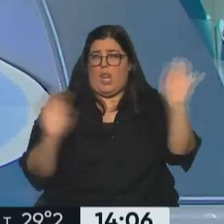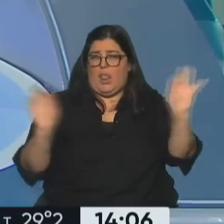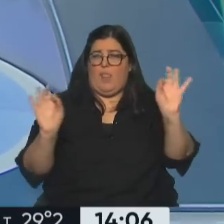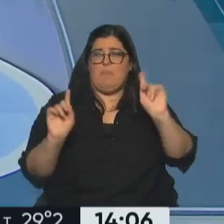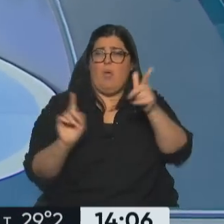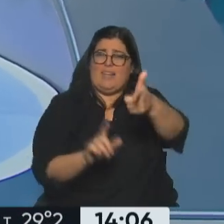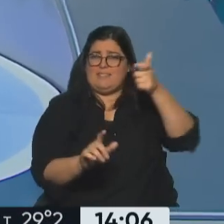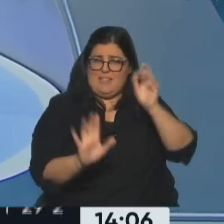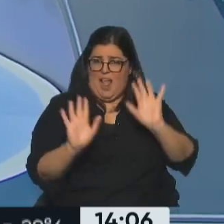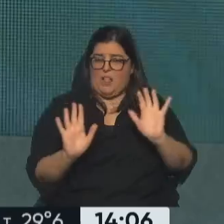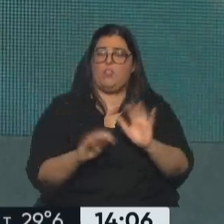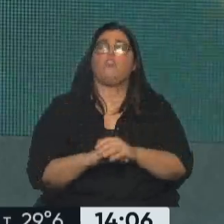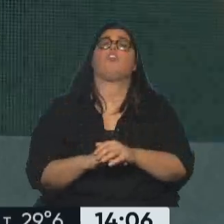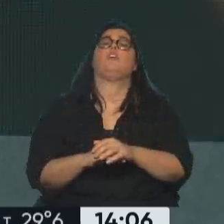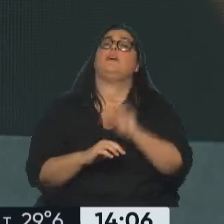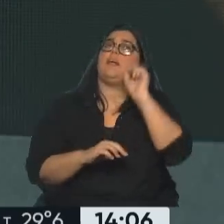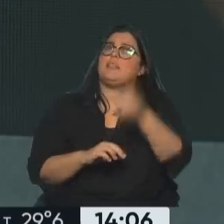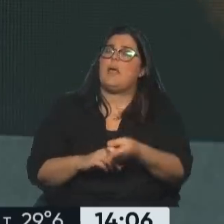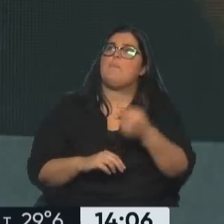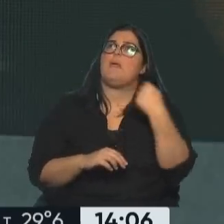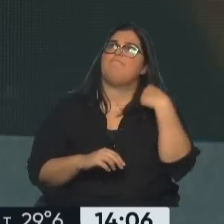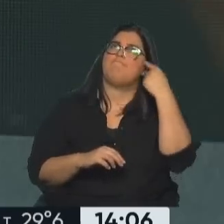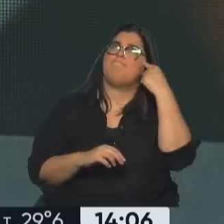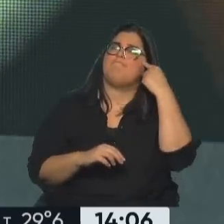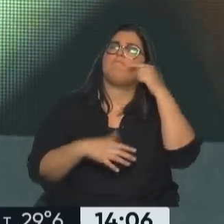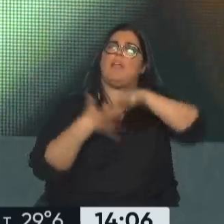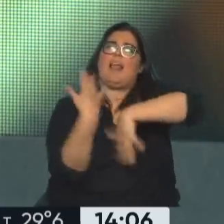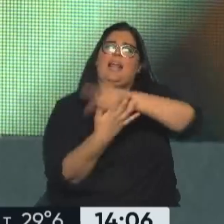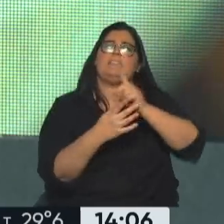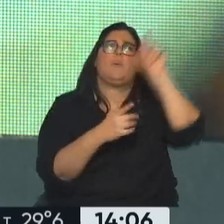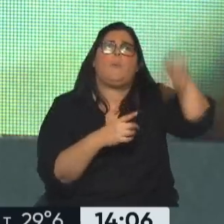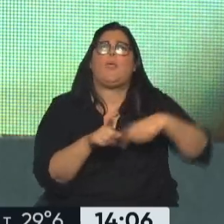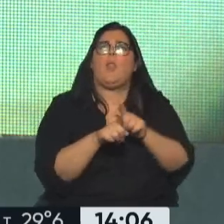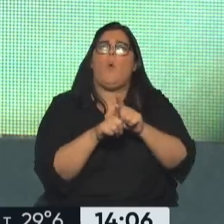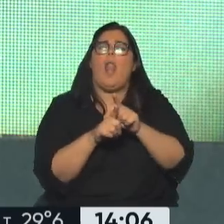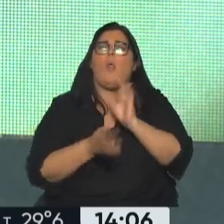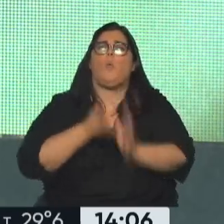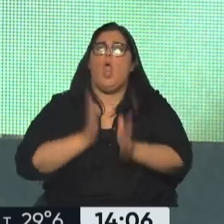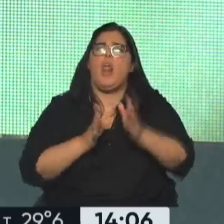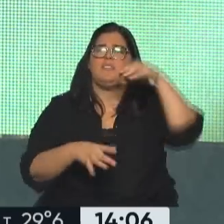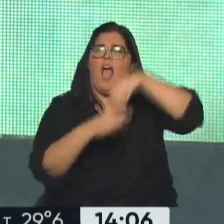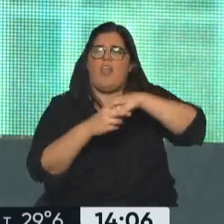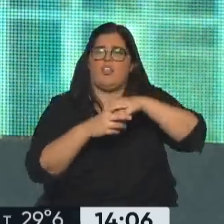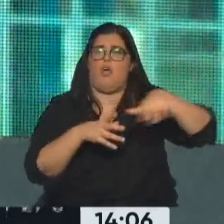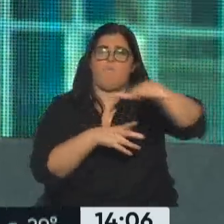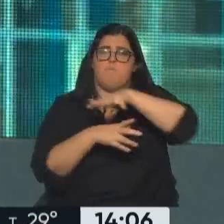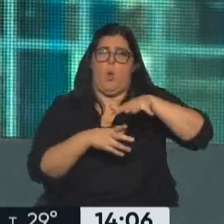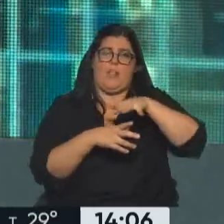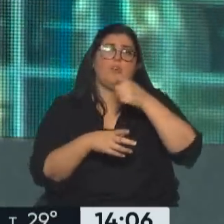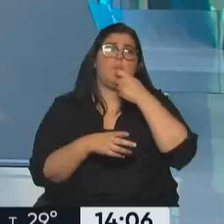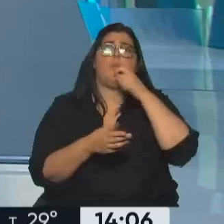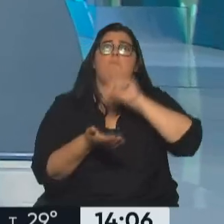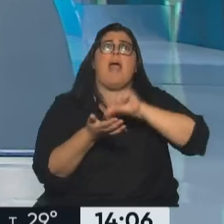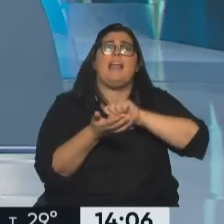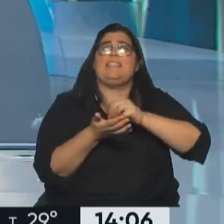Quizás podemos estar pensando que la crisis también está generando una violencia dentro de la población en países que, como